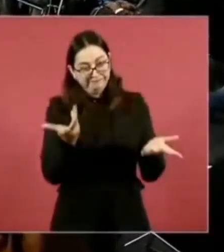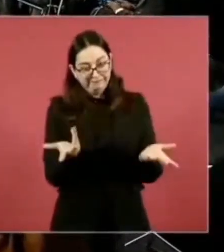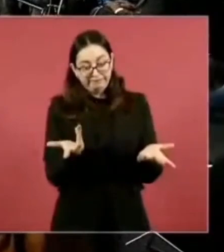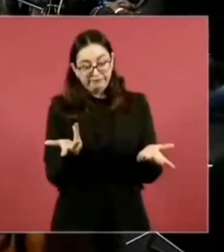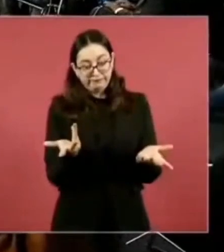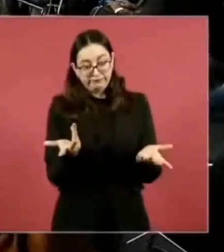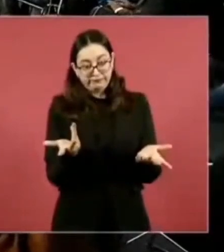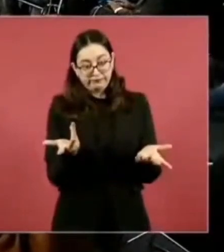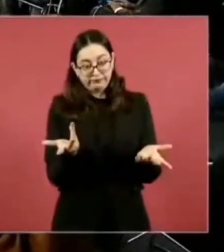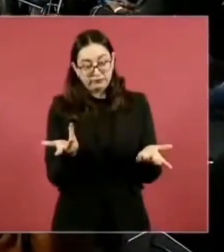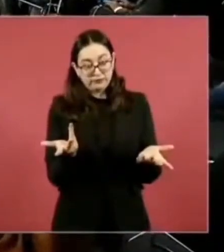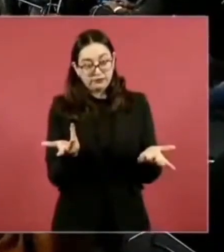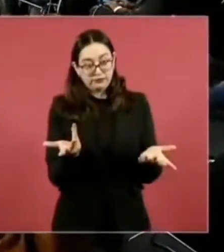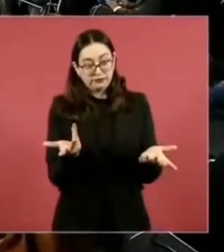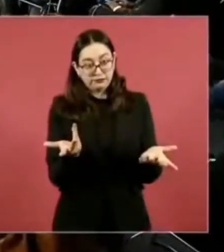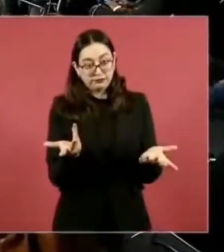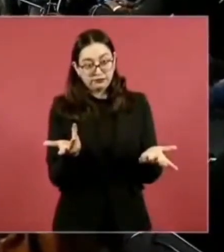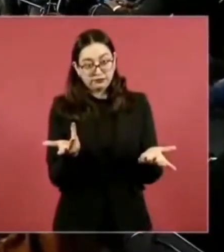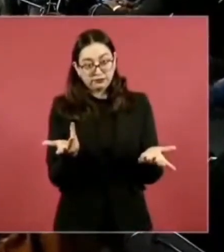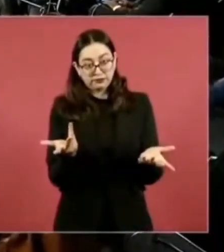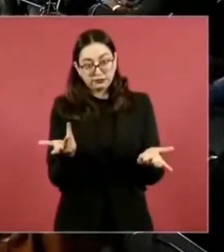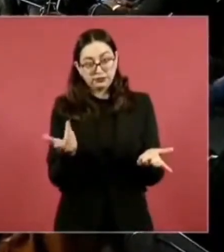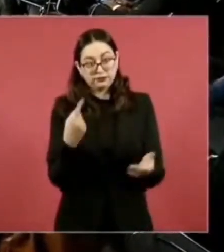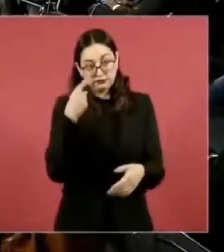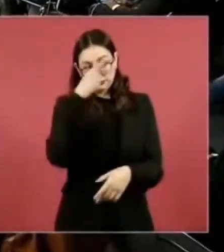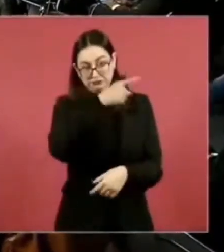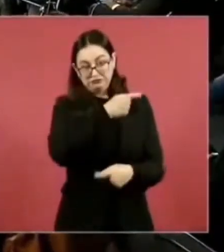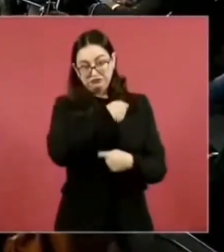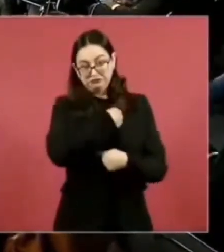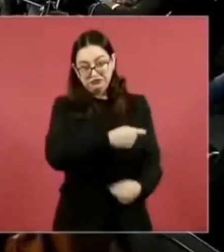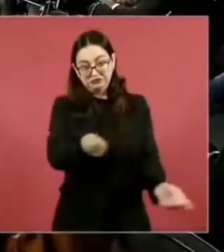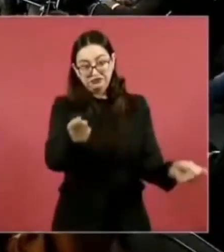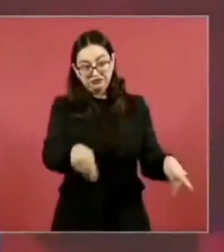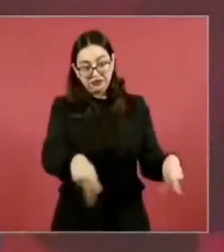pues claro que existe quien distribuye,